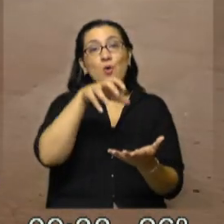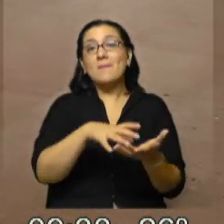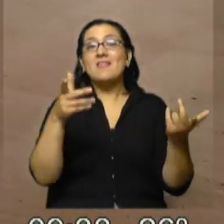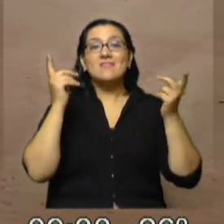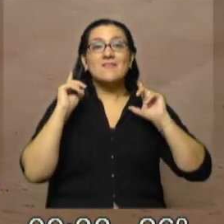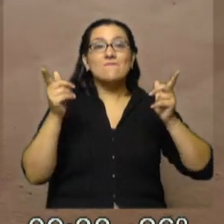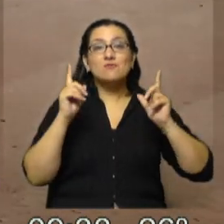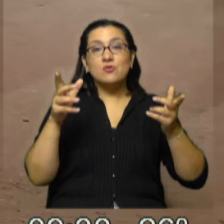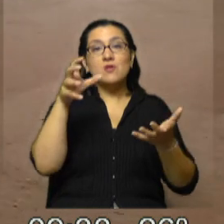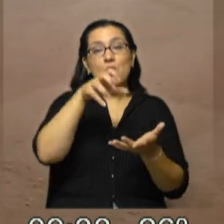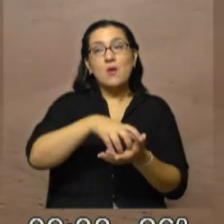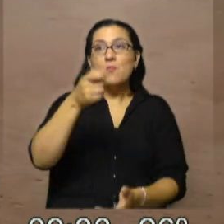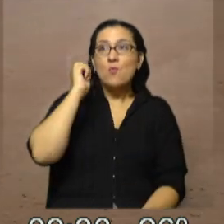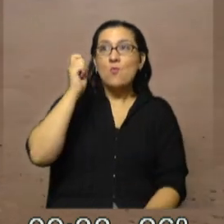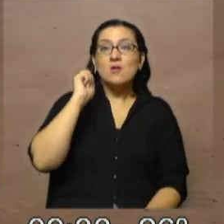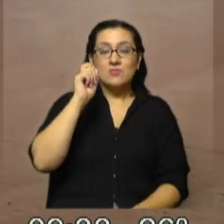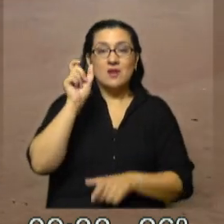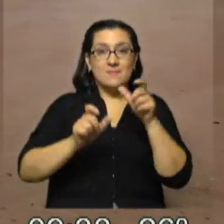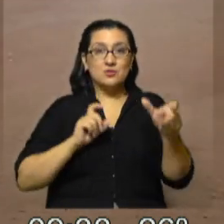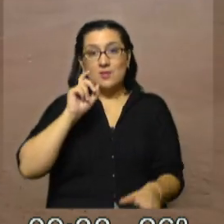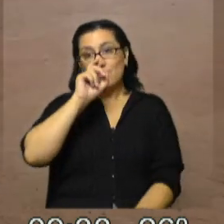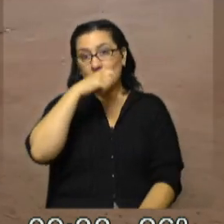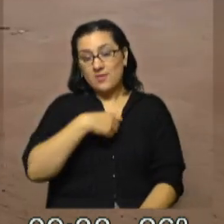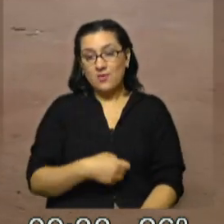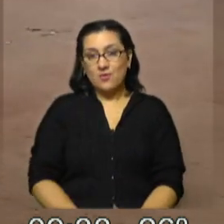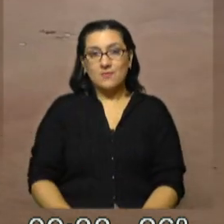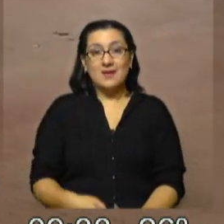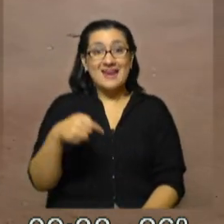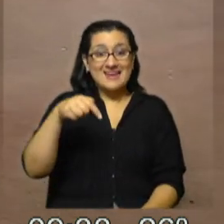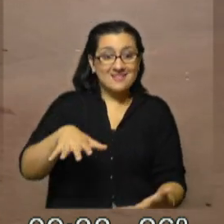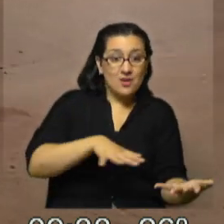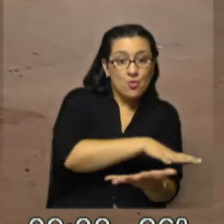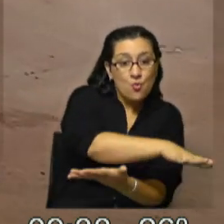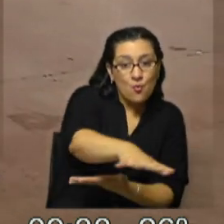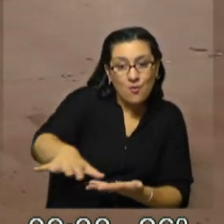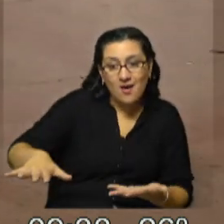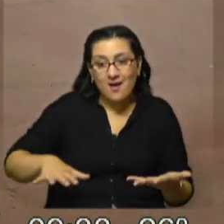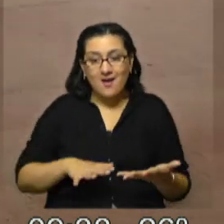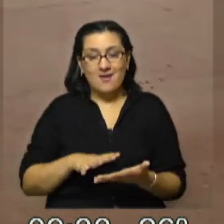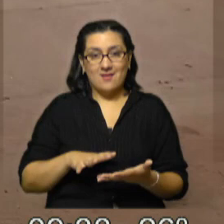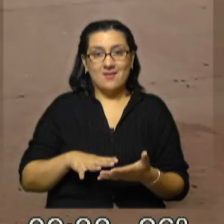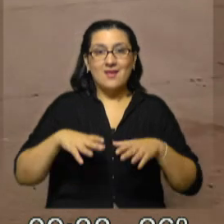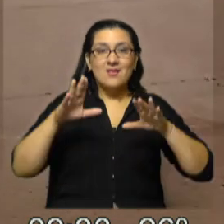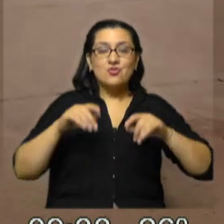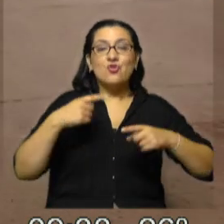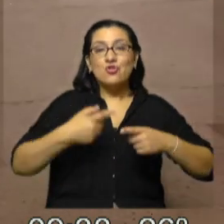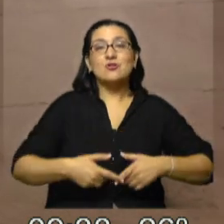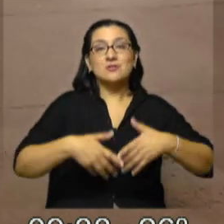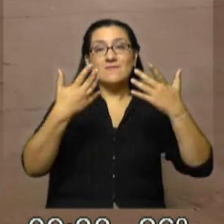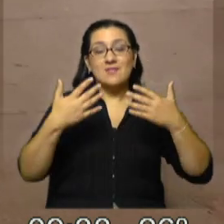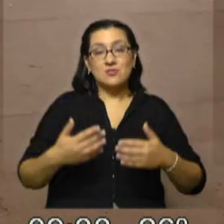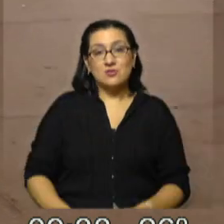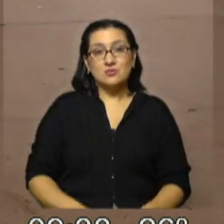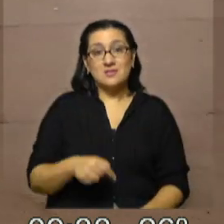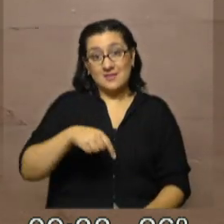disfrute del espacio público de las montevideanas y los montevideanos. En este espacio, en todas las milongas y en todos los eventos que estamos desarrollando